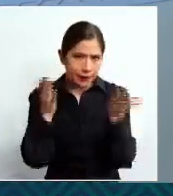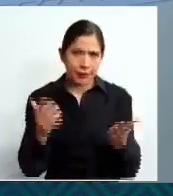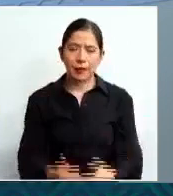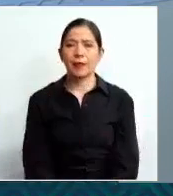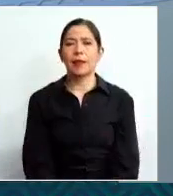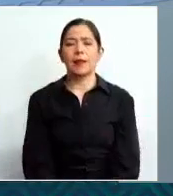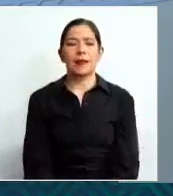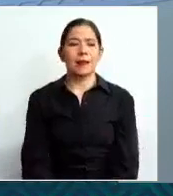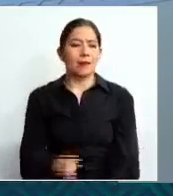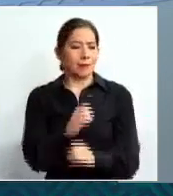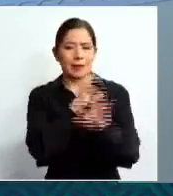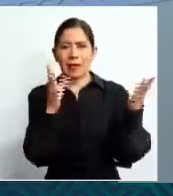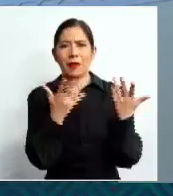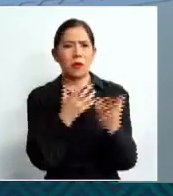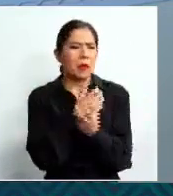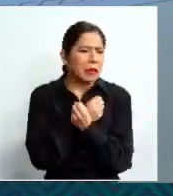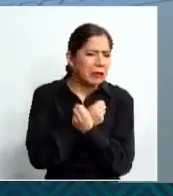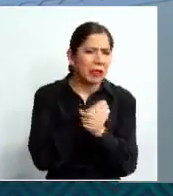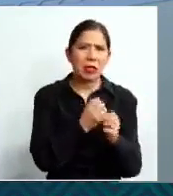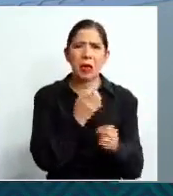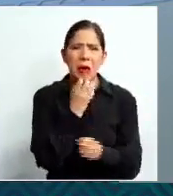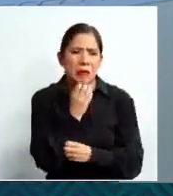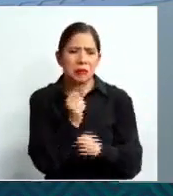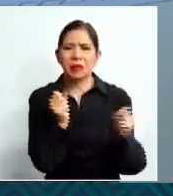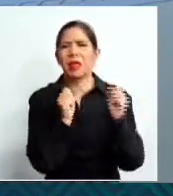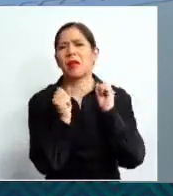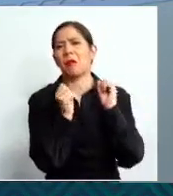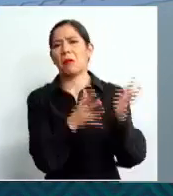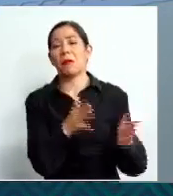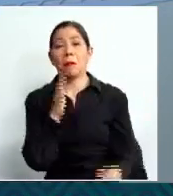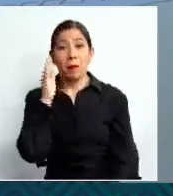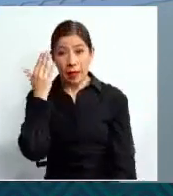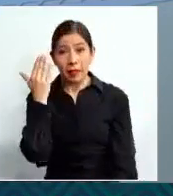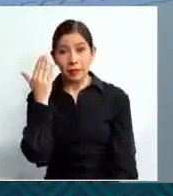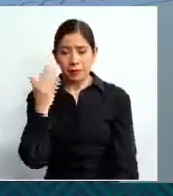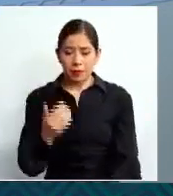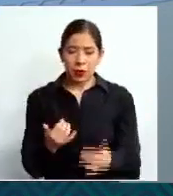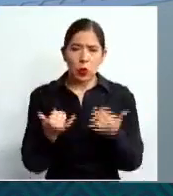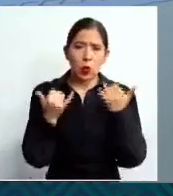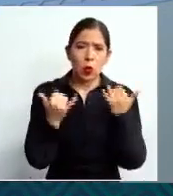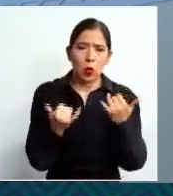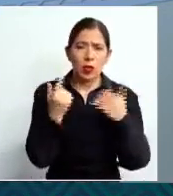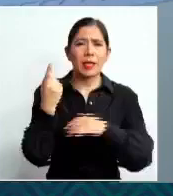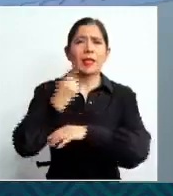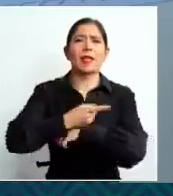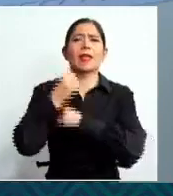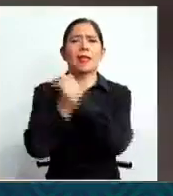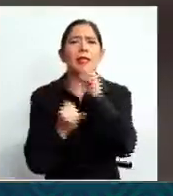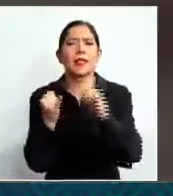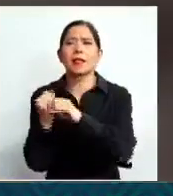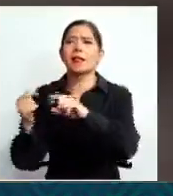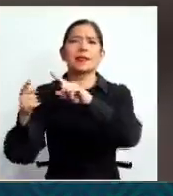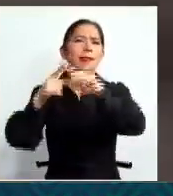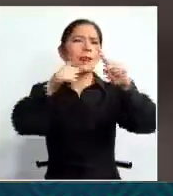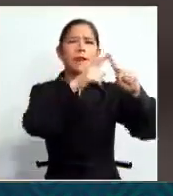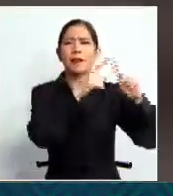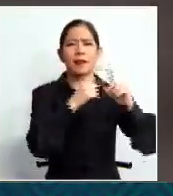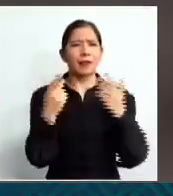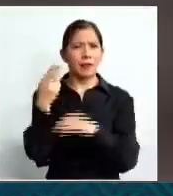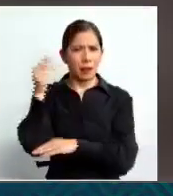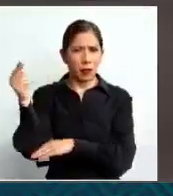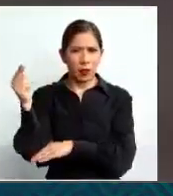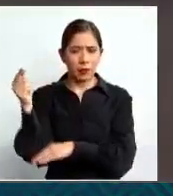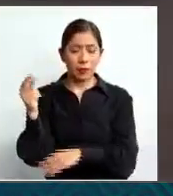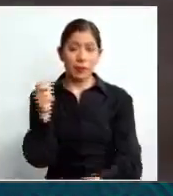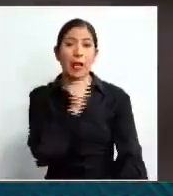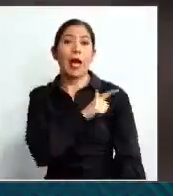un desapego a los animales, siendo hoy el Día Internacional de la Biodiversidad. La alcaldía de La Paz, pese a